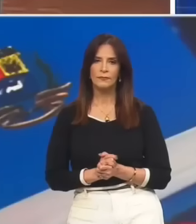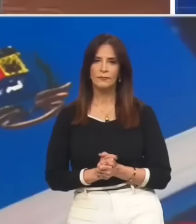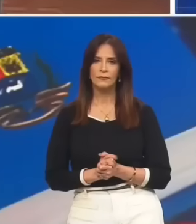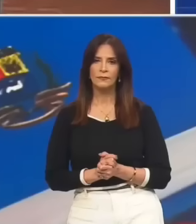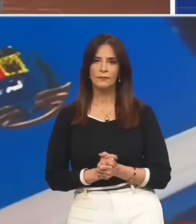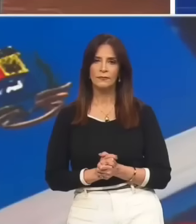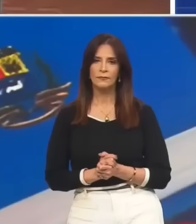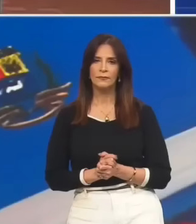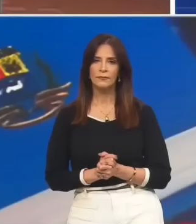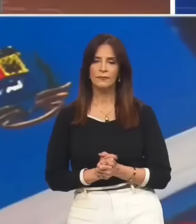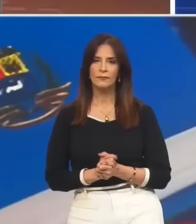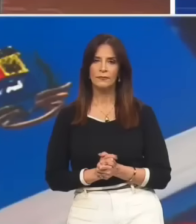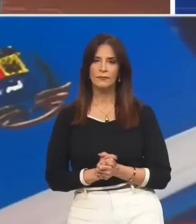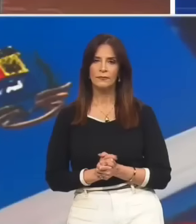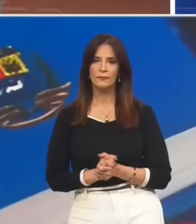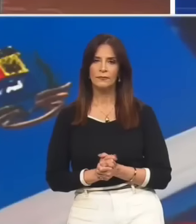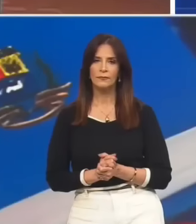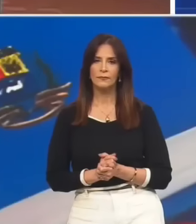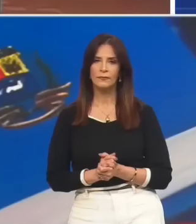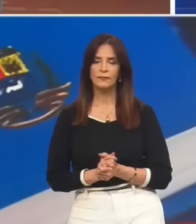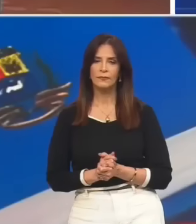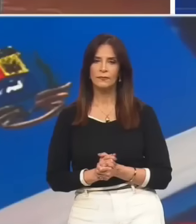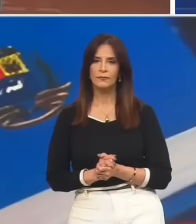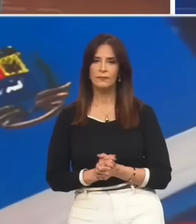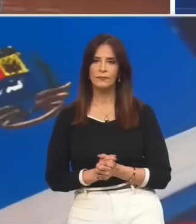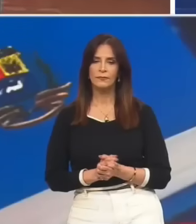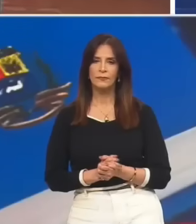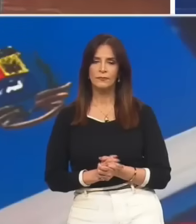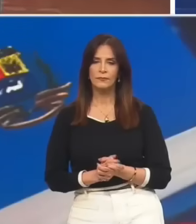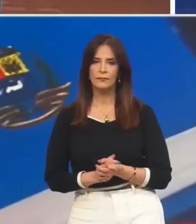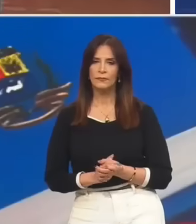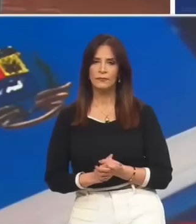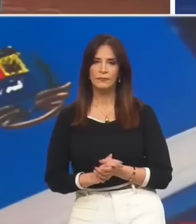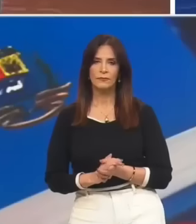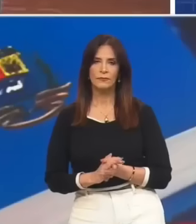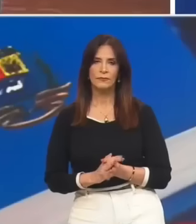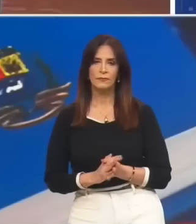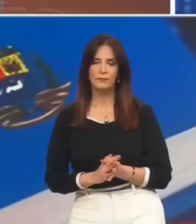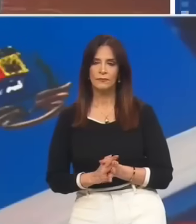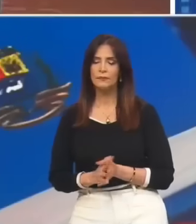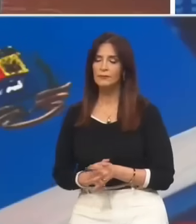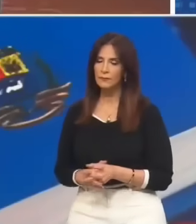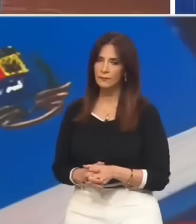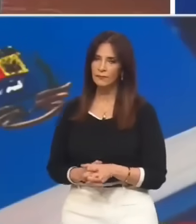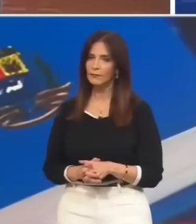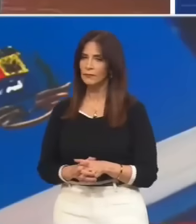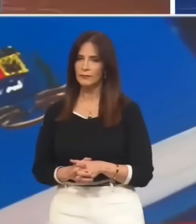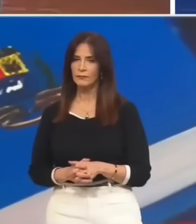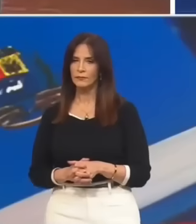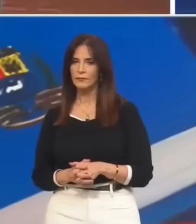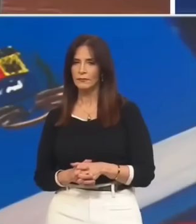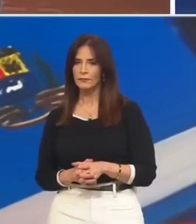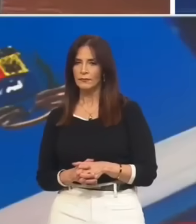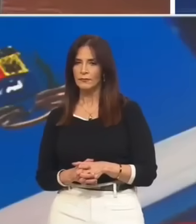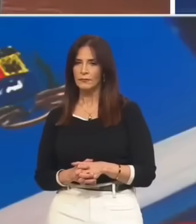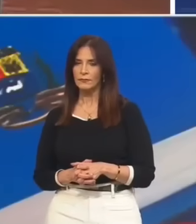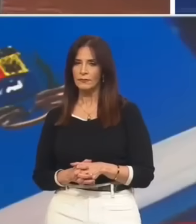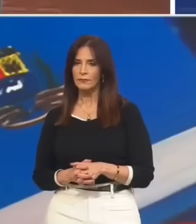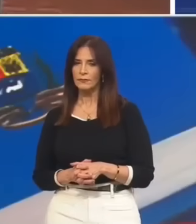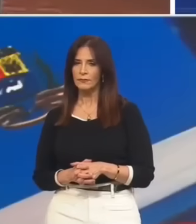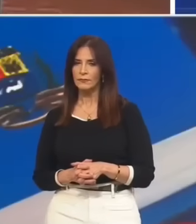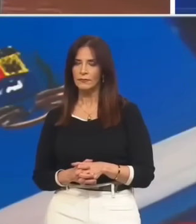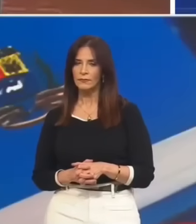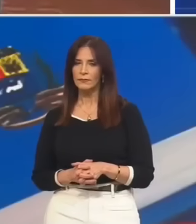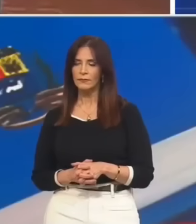es necesario tomar algunas medidas extraordinarias a través de la restricción de algunas garantías